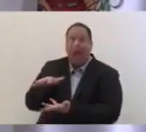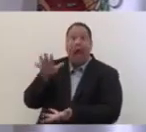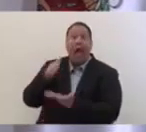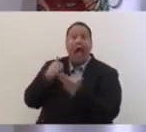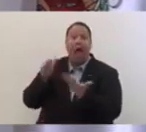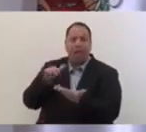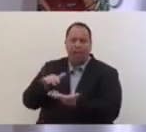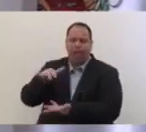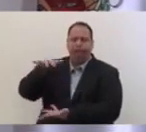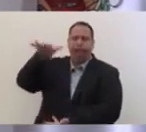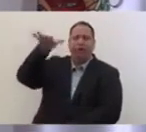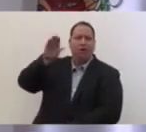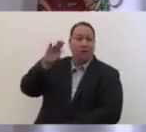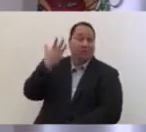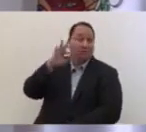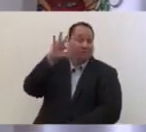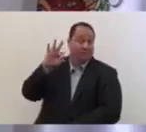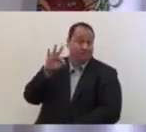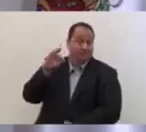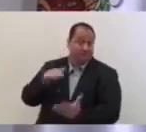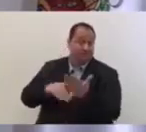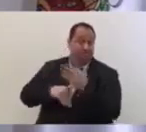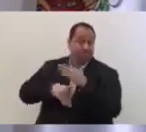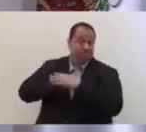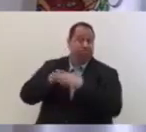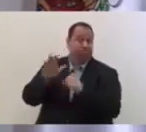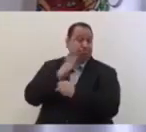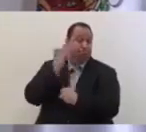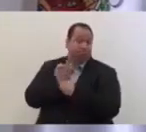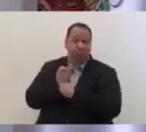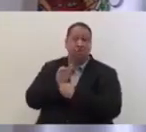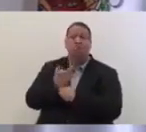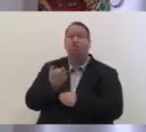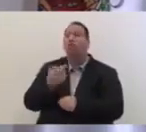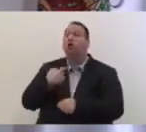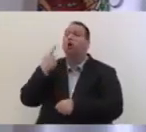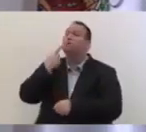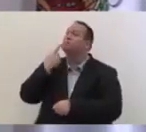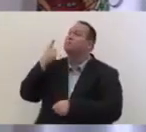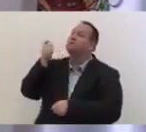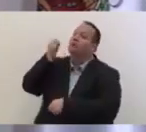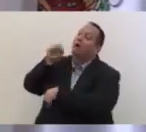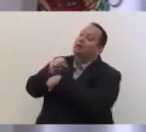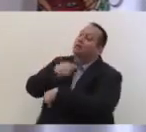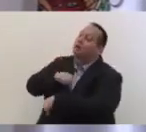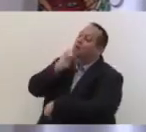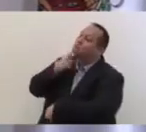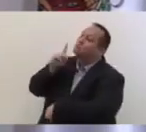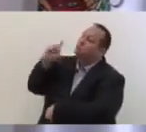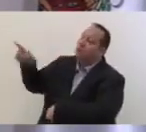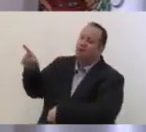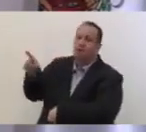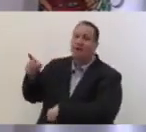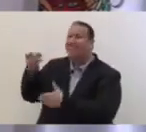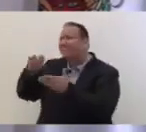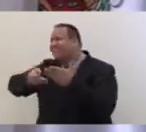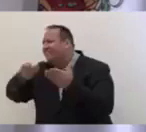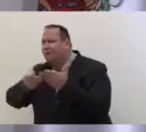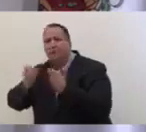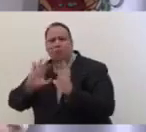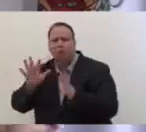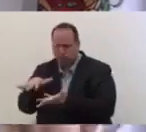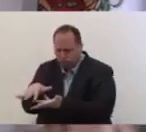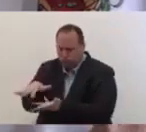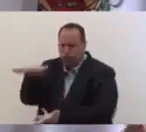el 95%. Entonces, la instrucción que yo he dado a la Secretaría de Salud es que no falten